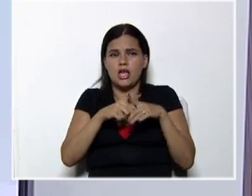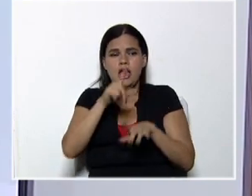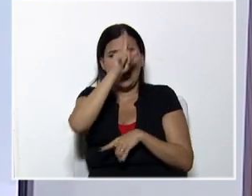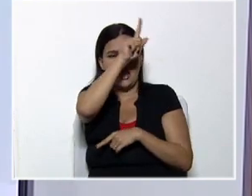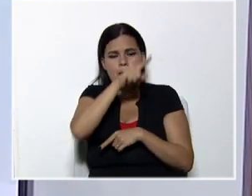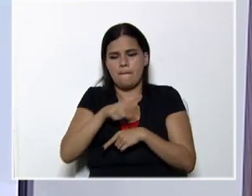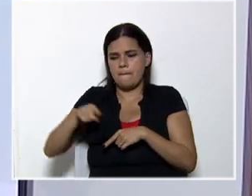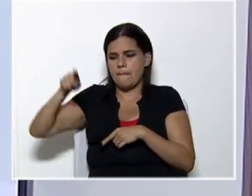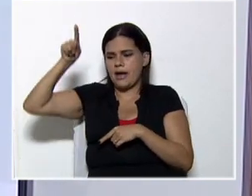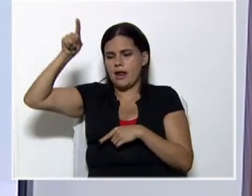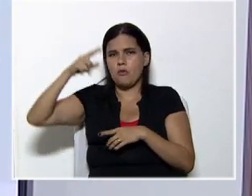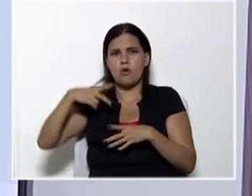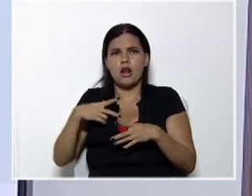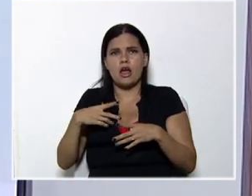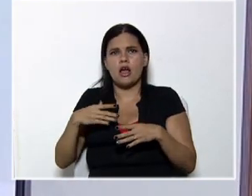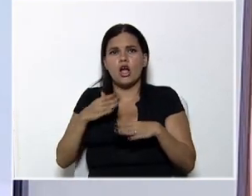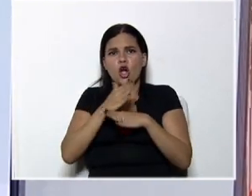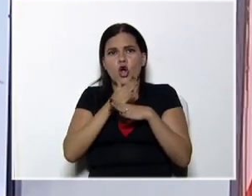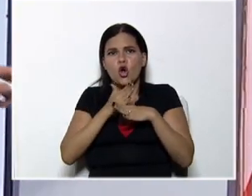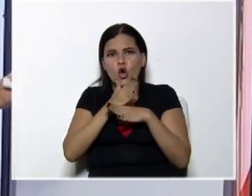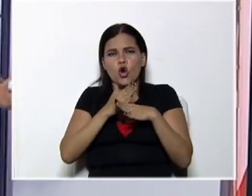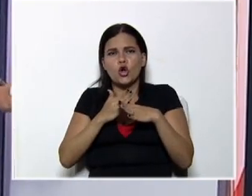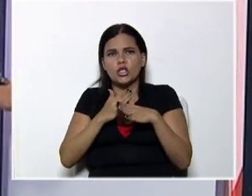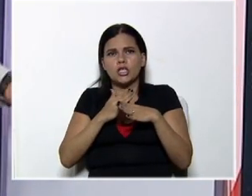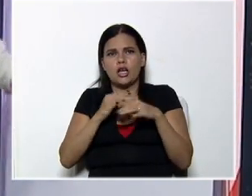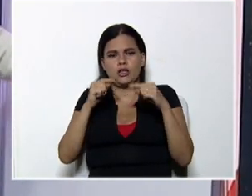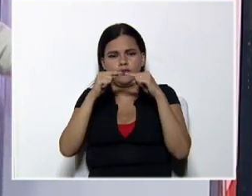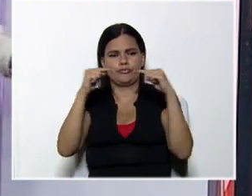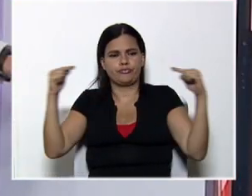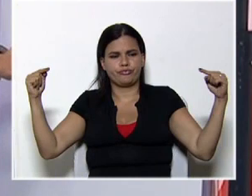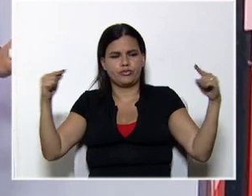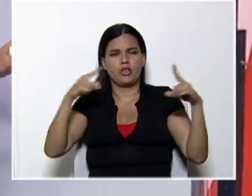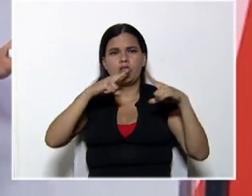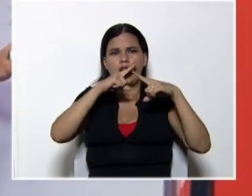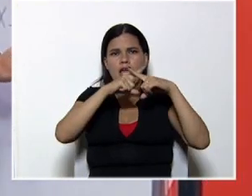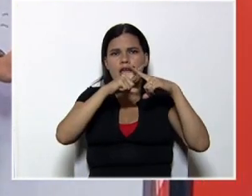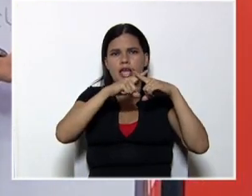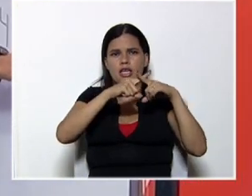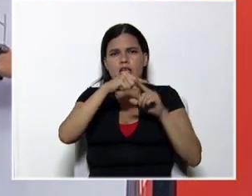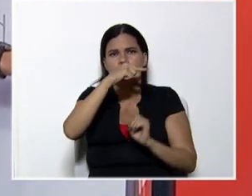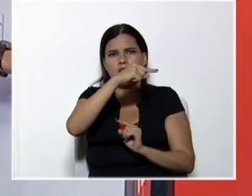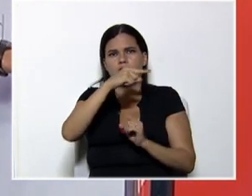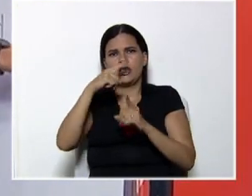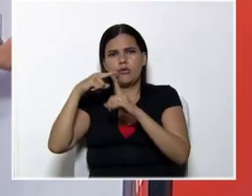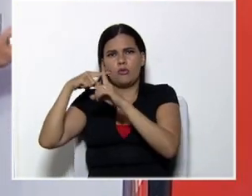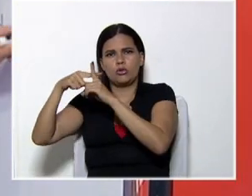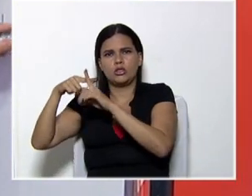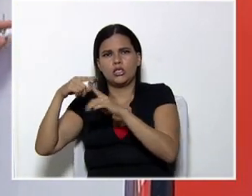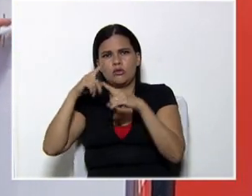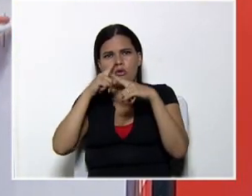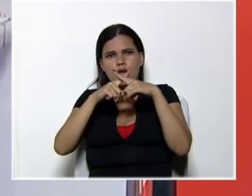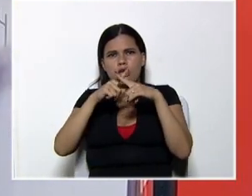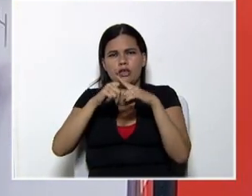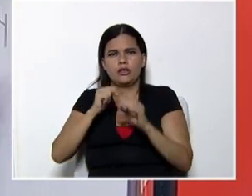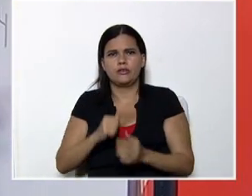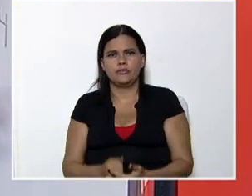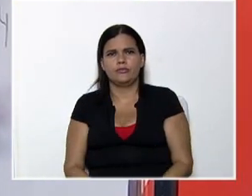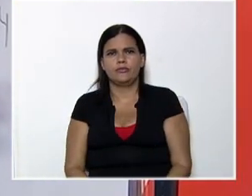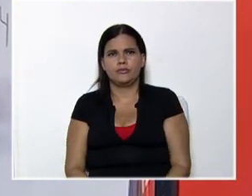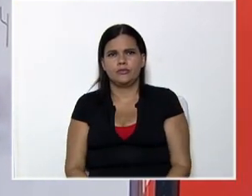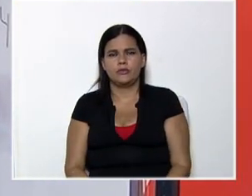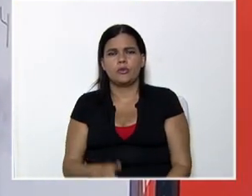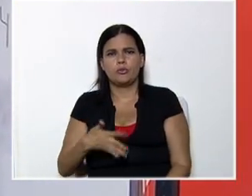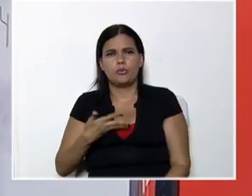donde la parábola corta el eje de las x. Entonces, gráficamente se va a representar de la siguiente manera. Una